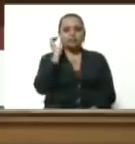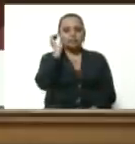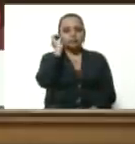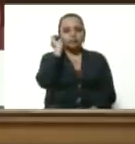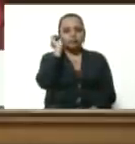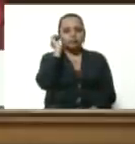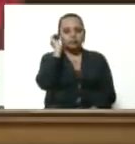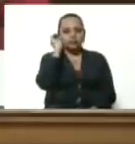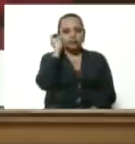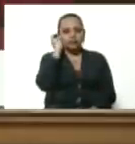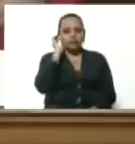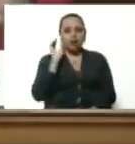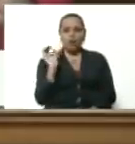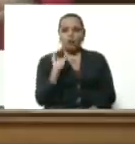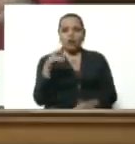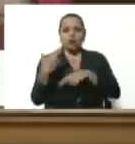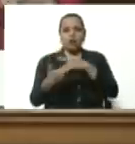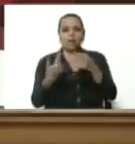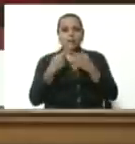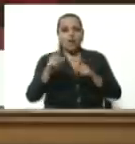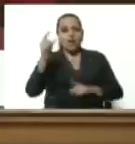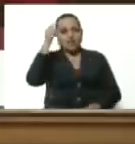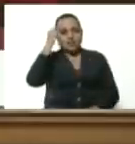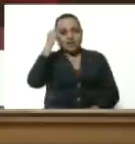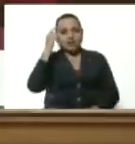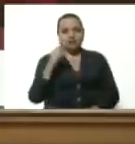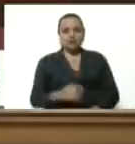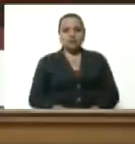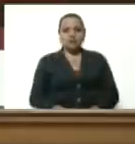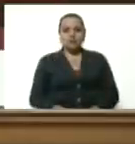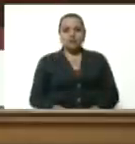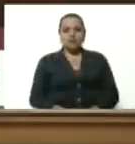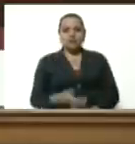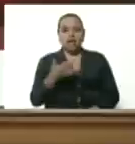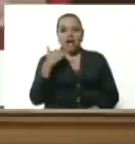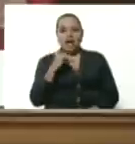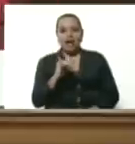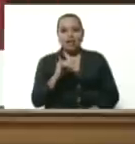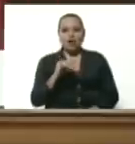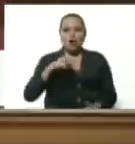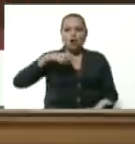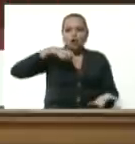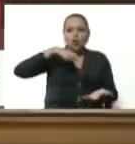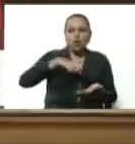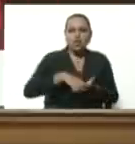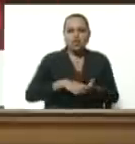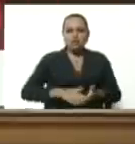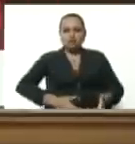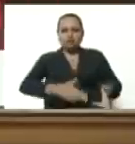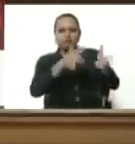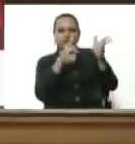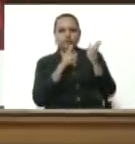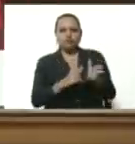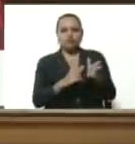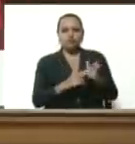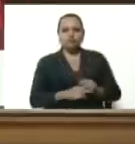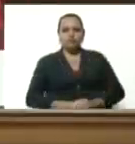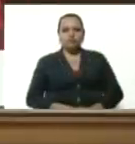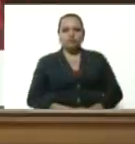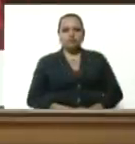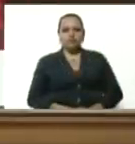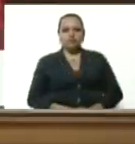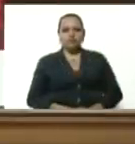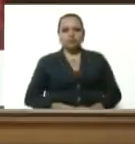Ni de la revolución. Pero el día que le toque, ahí estará al lado, rodilla en tierra, fusil al hombro, bayoneta